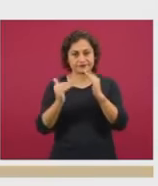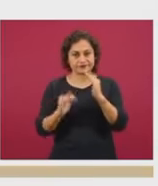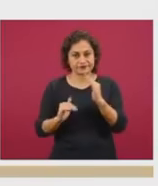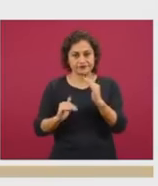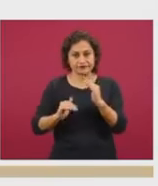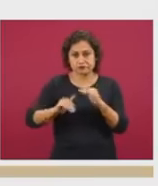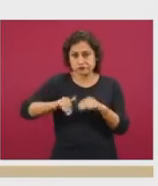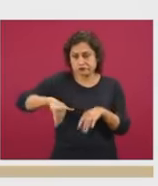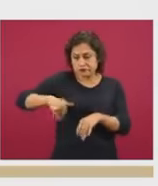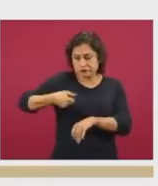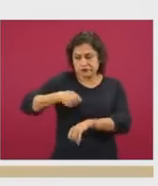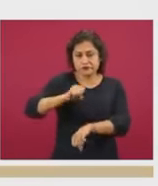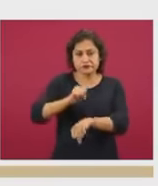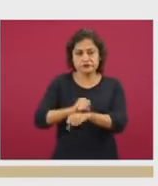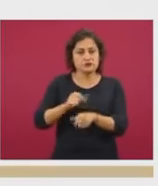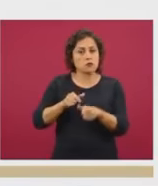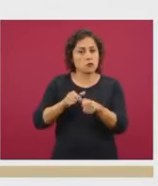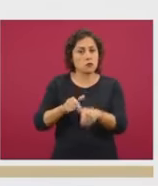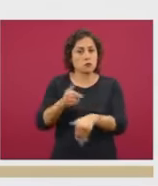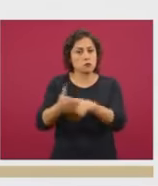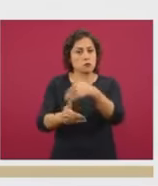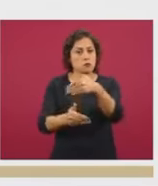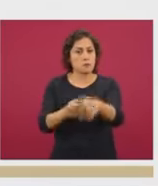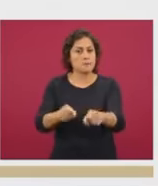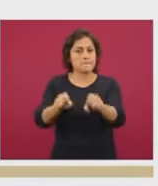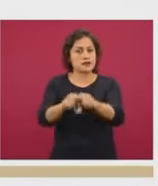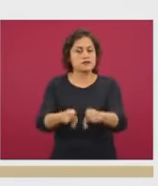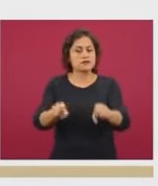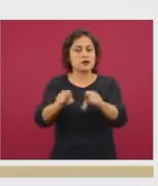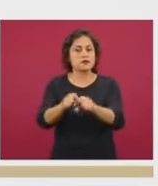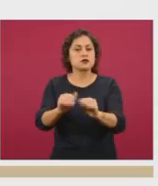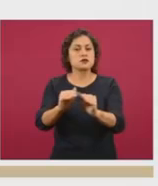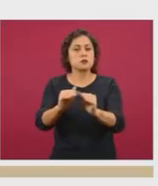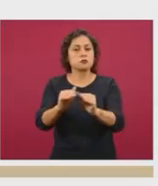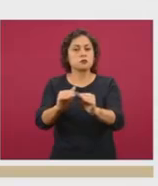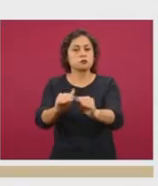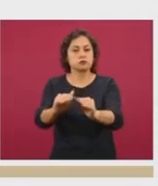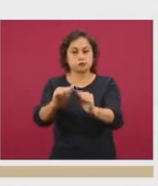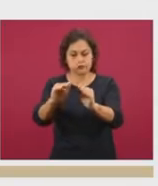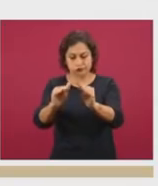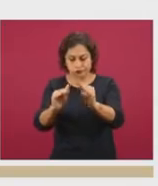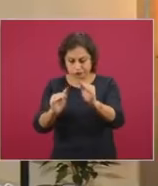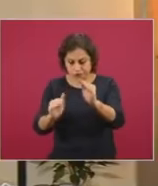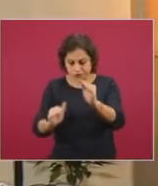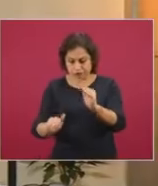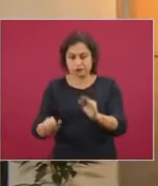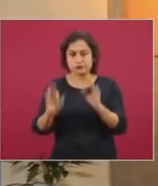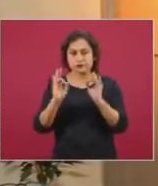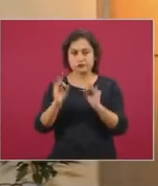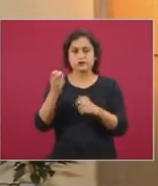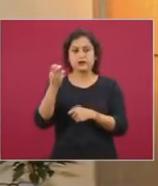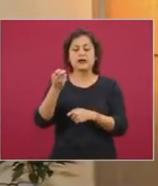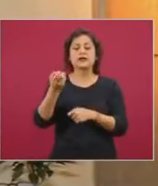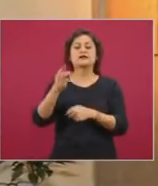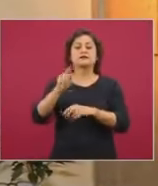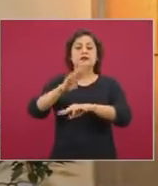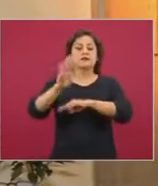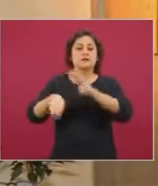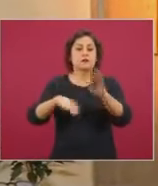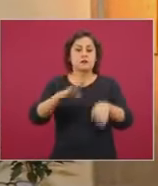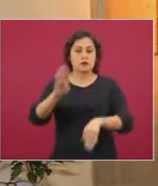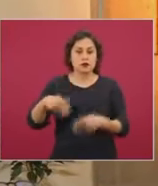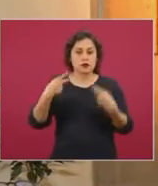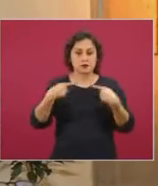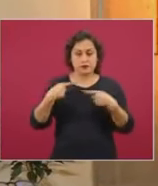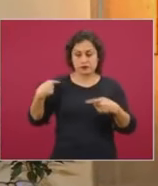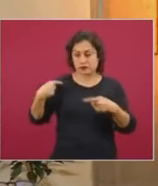semanas prácticamente se ha mantenido estable y de acuerdo al número de muertes que se presentan de promedio de los últimos 5